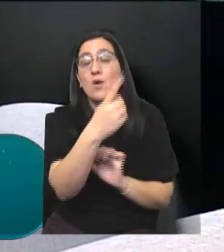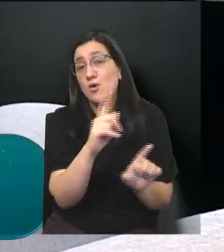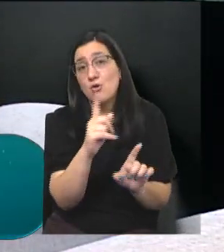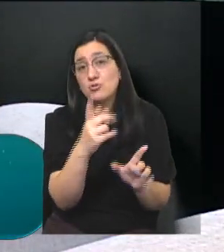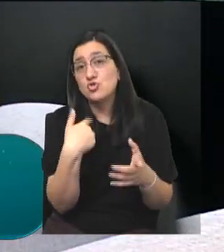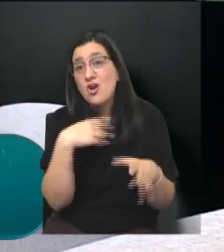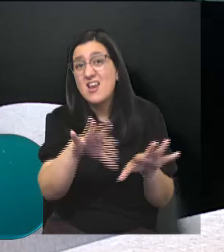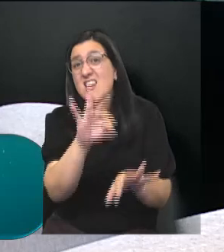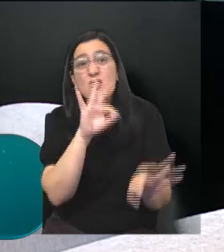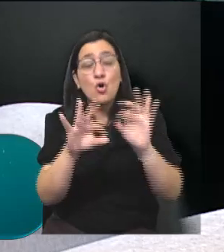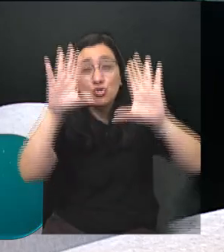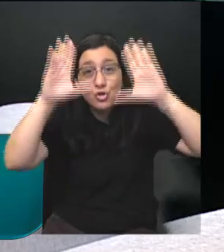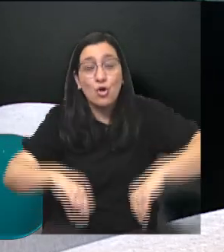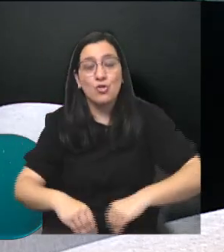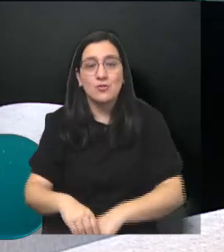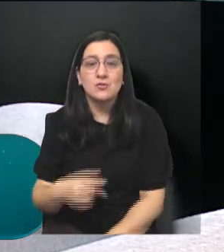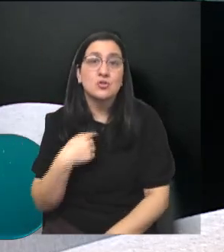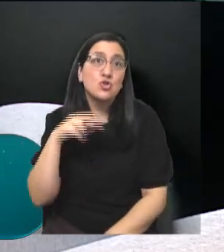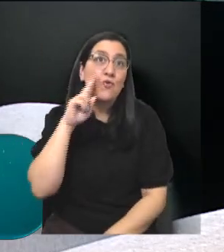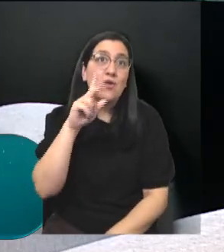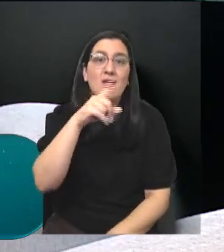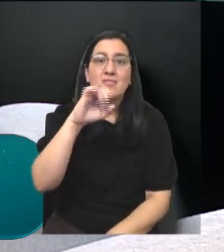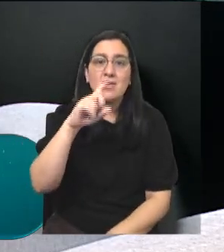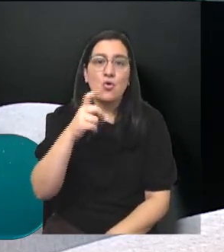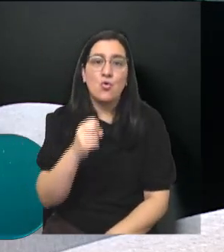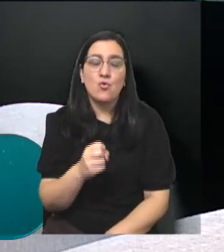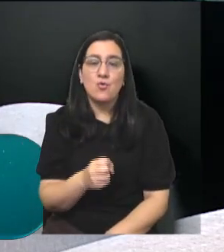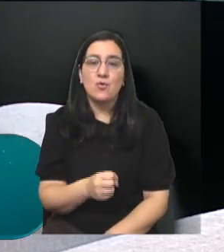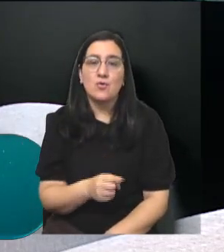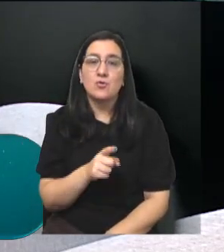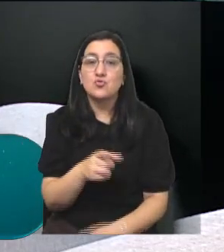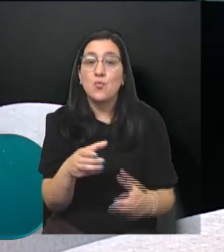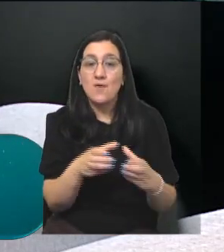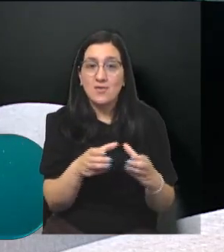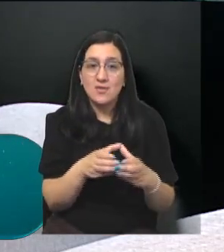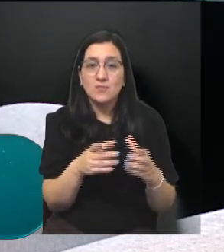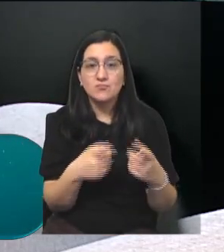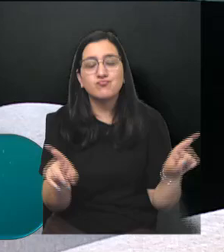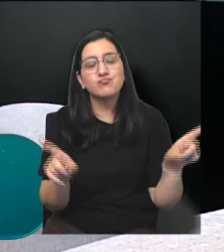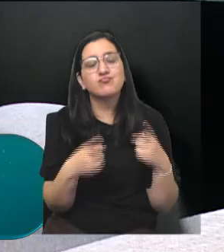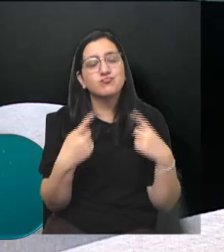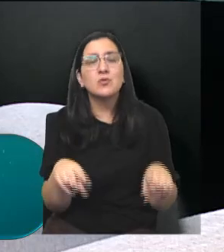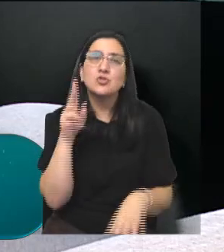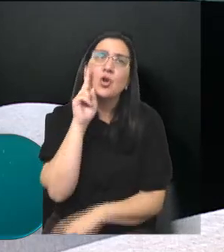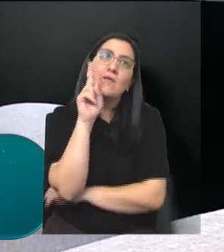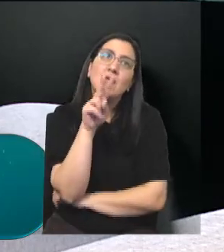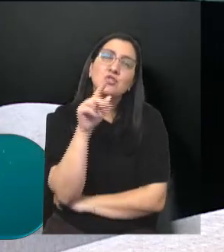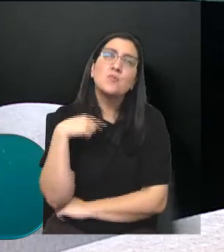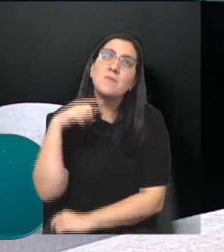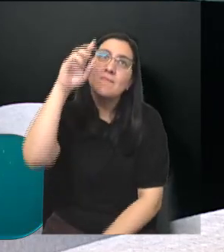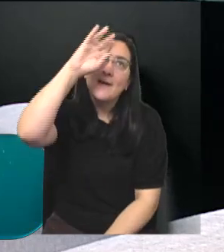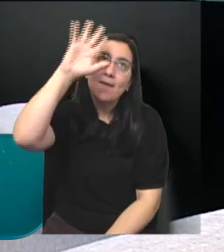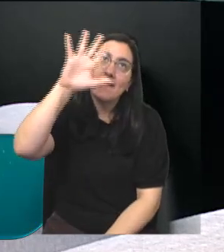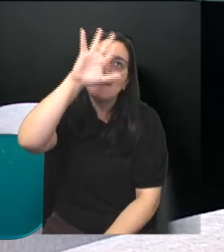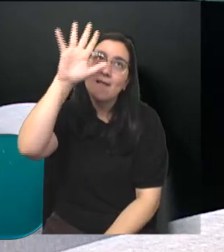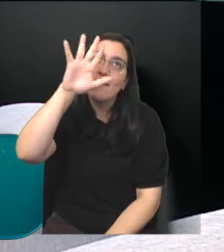todo. Entonces yo lo voy a ver a Diego con su banda y entonces, claro, mientras lo veía me imaginaba